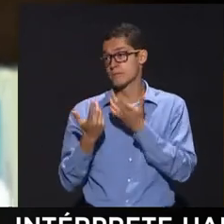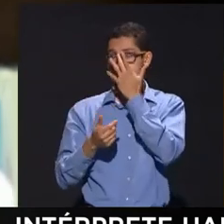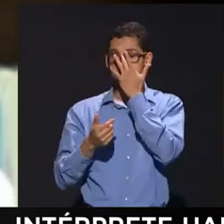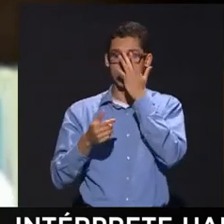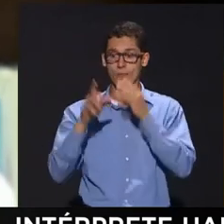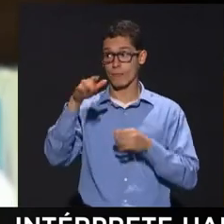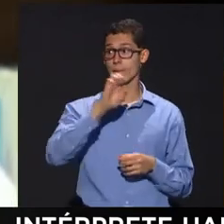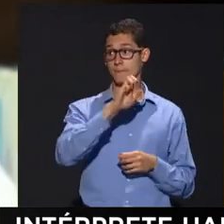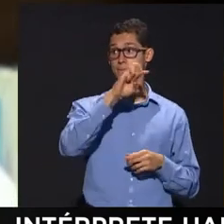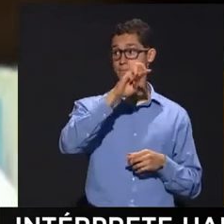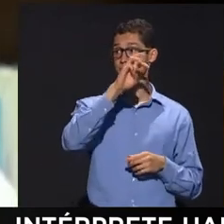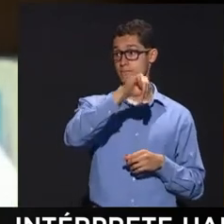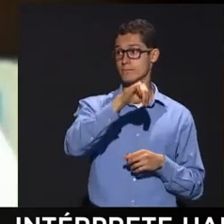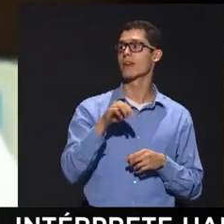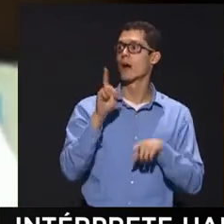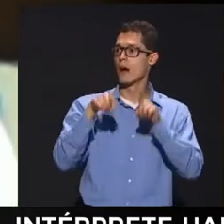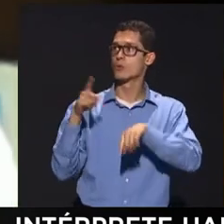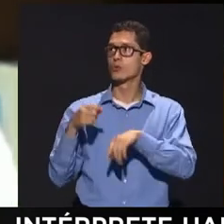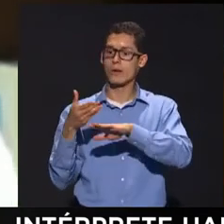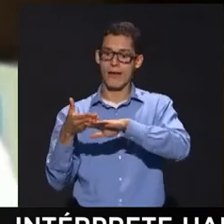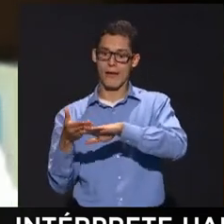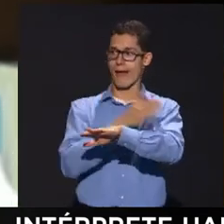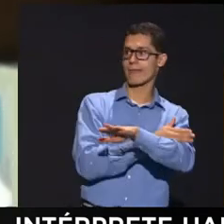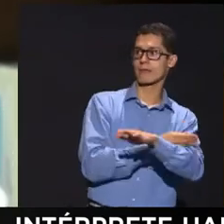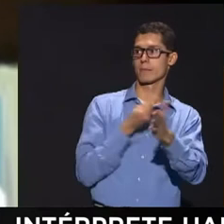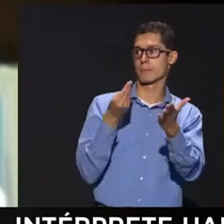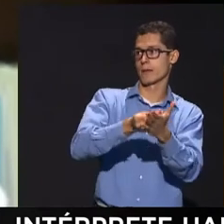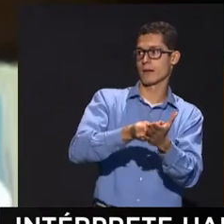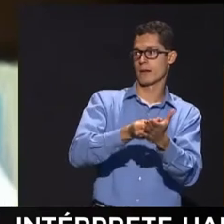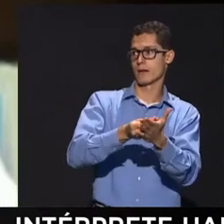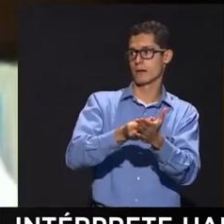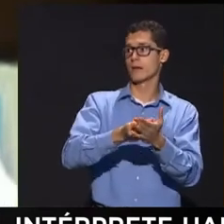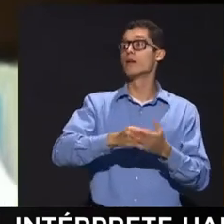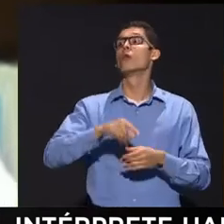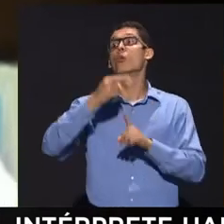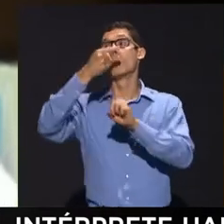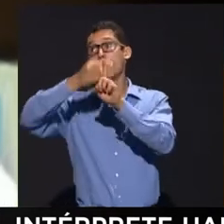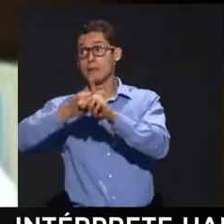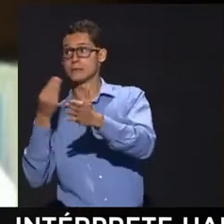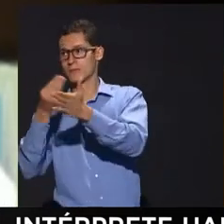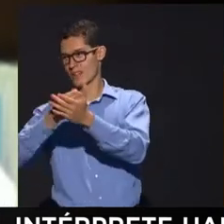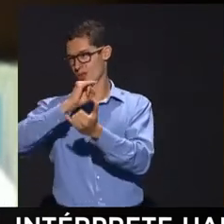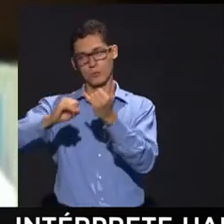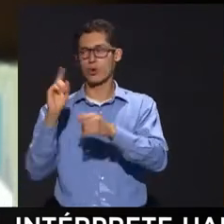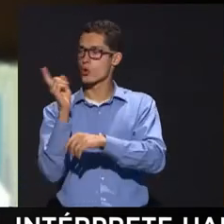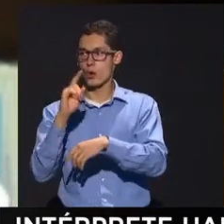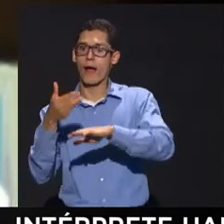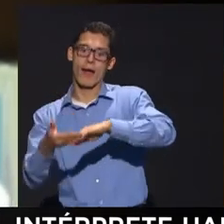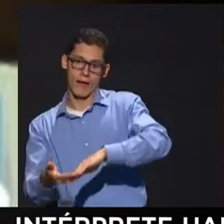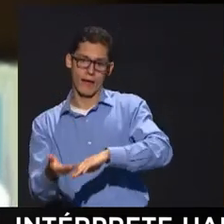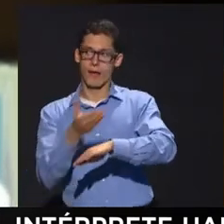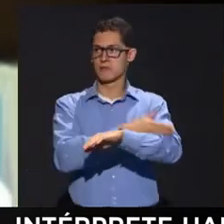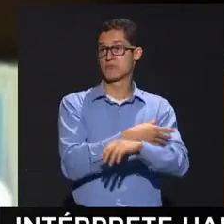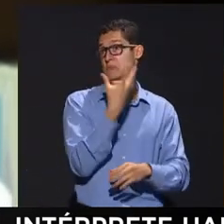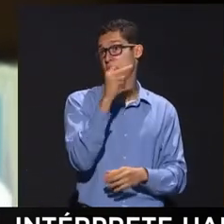servicio por la vía del prepago, método prepago, que van y prepagan y después usan el servicio, pueden ir a hacer una recarga